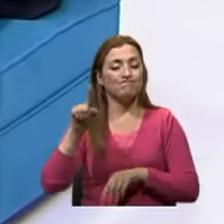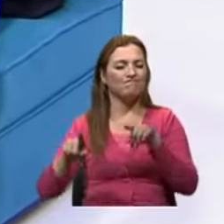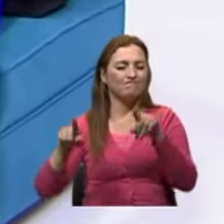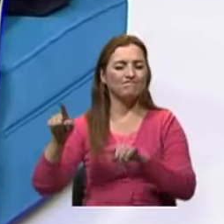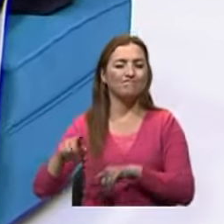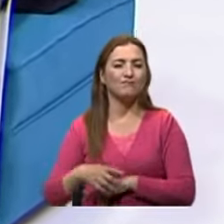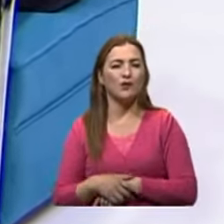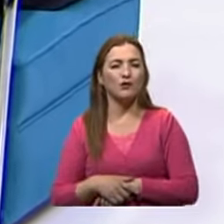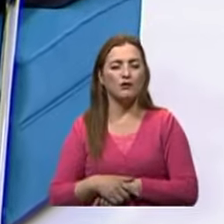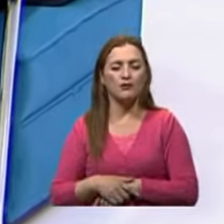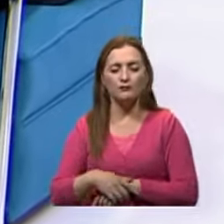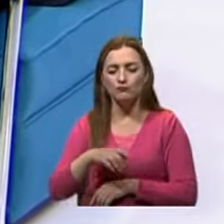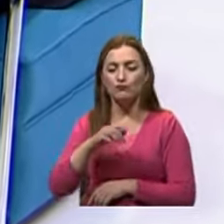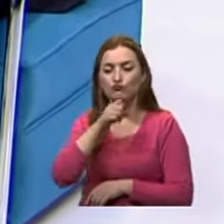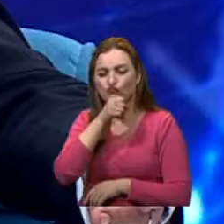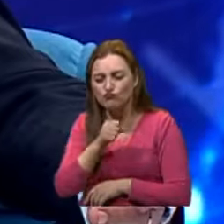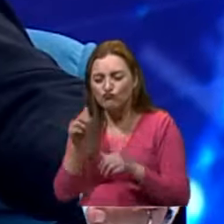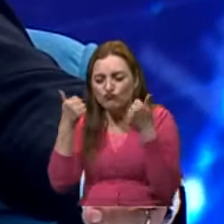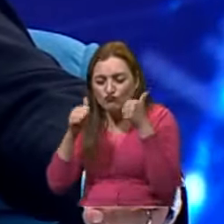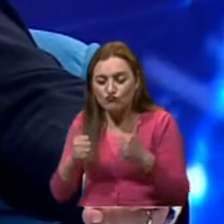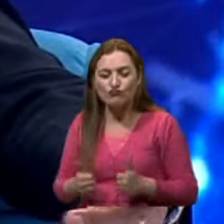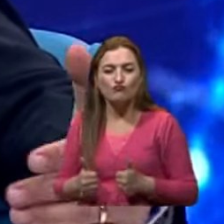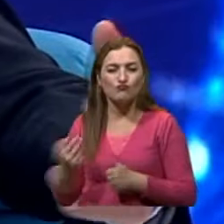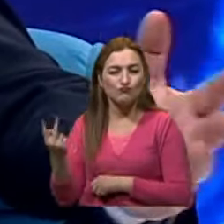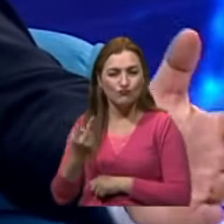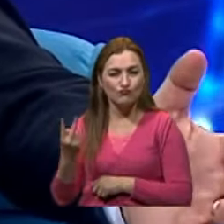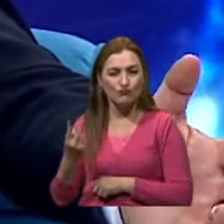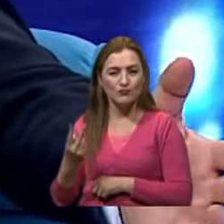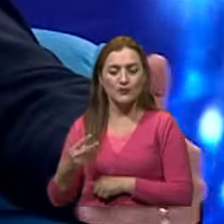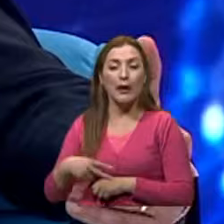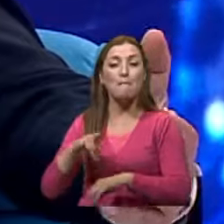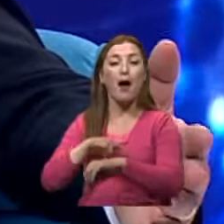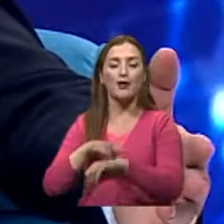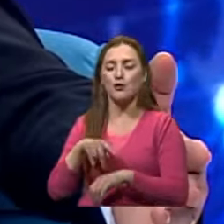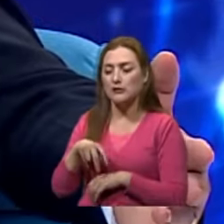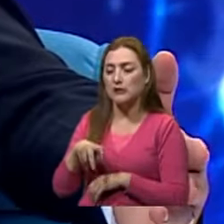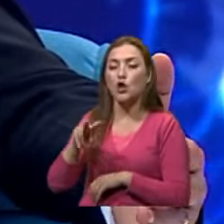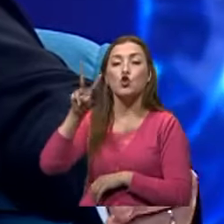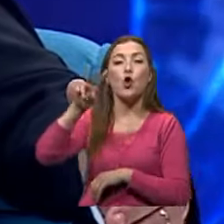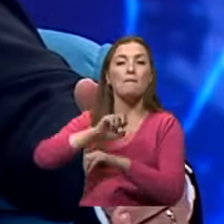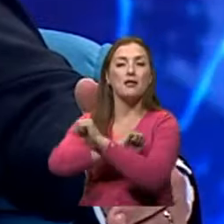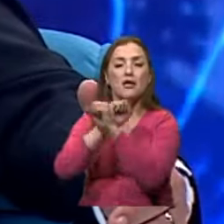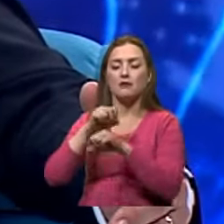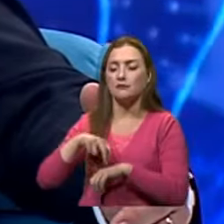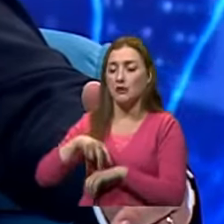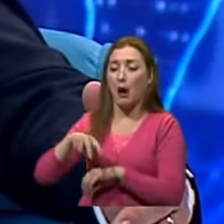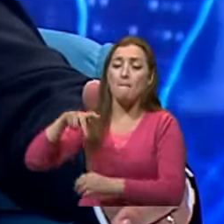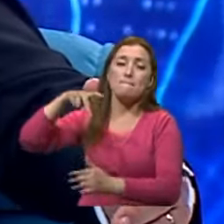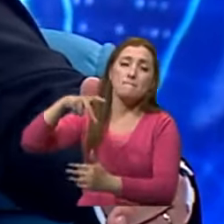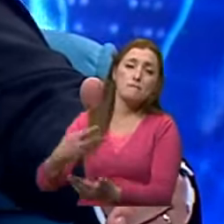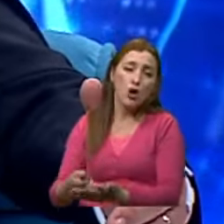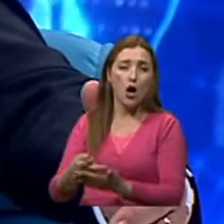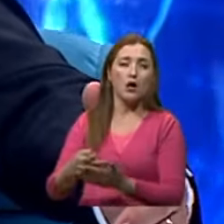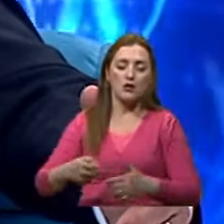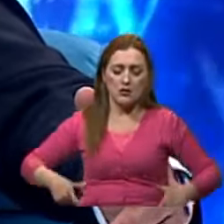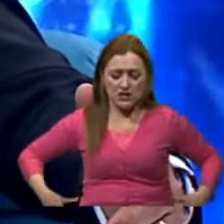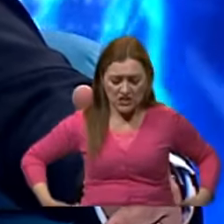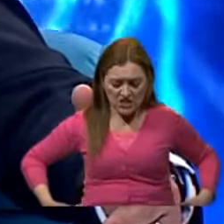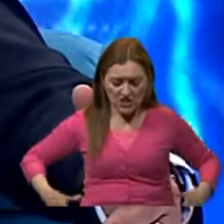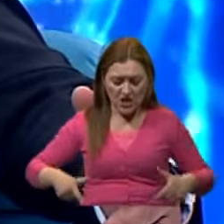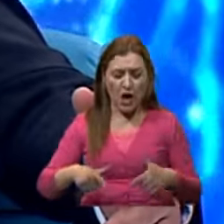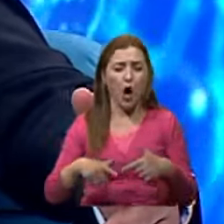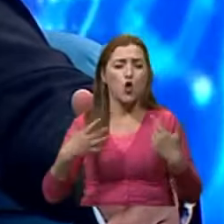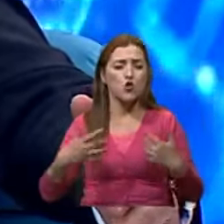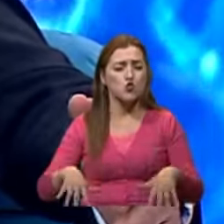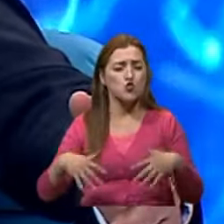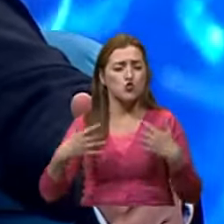decir, el abuelito o la abuelita que tal vez quiso irse al baño a las 2 de la mañana y se encontró con una zapatilla en el medio